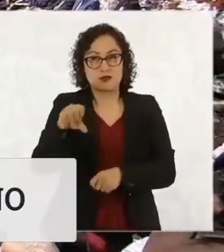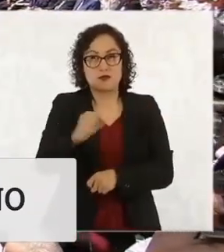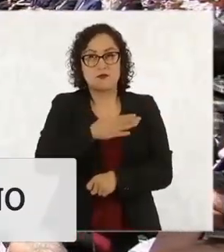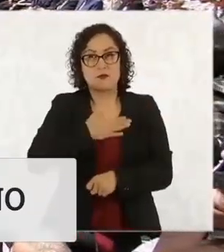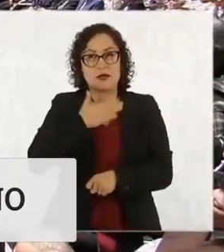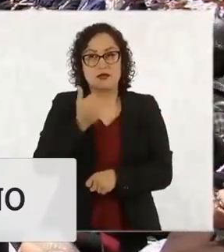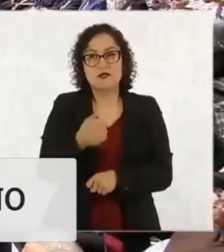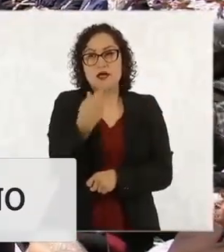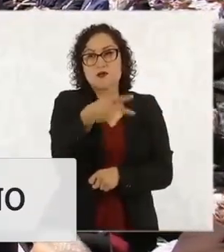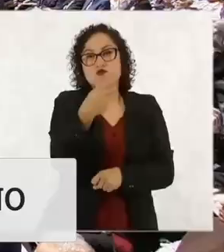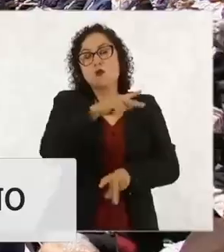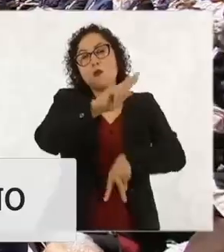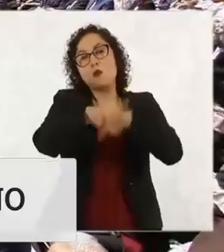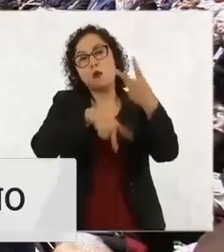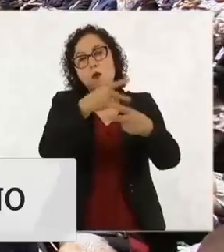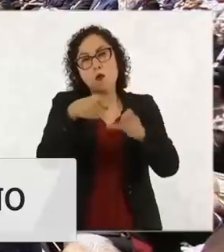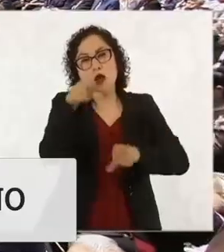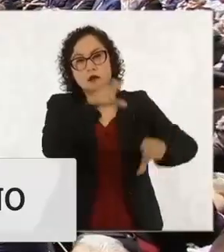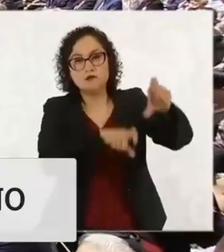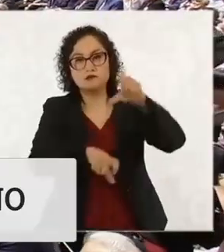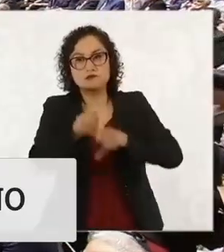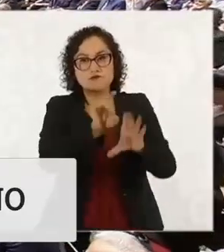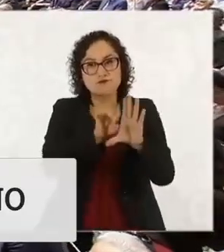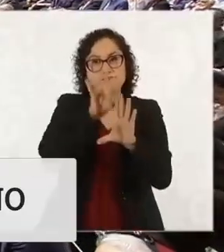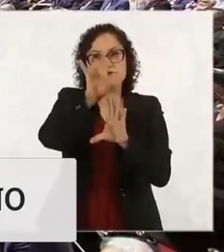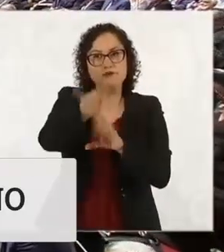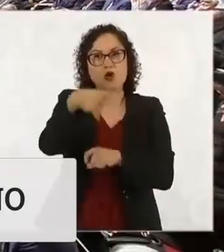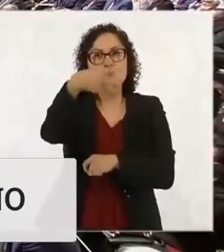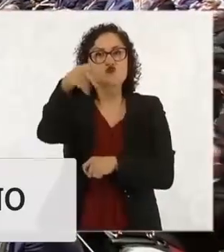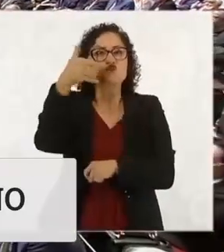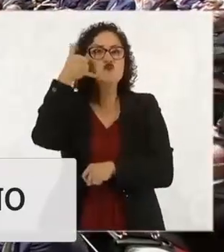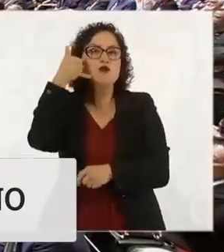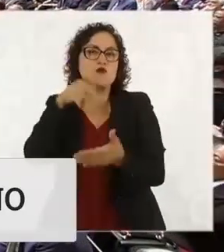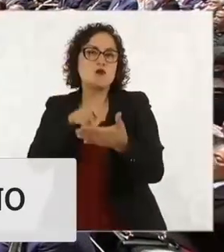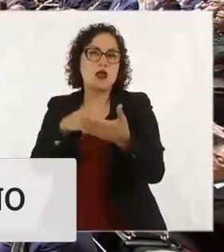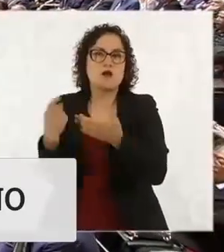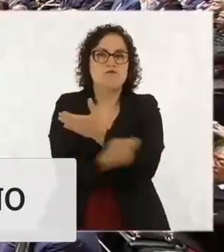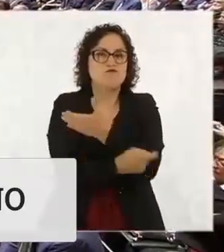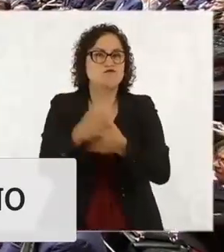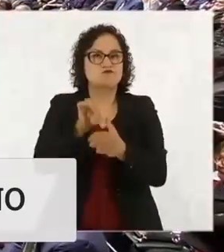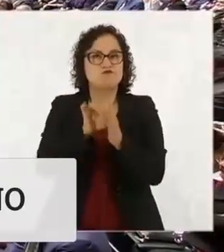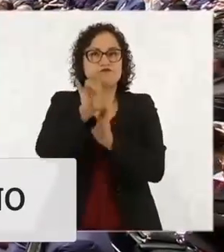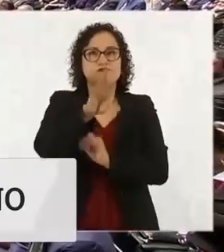resultado de su estudio en su celular de forma pronta y expedita.